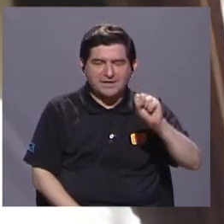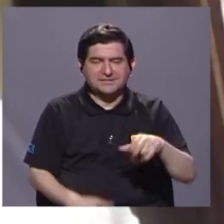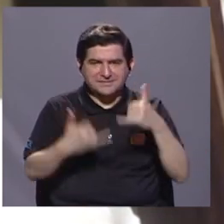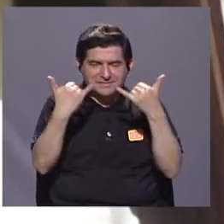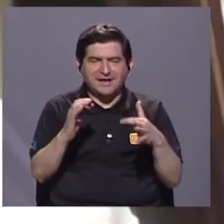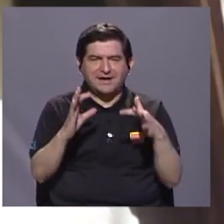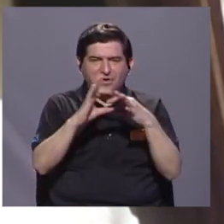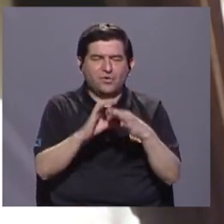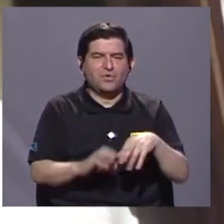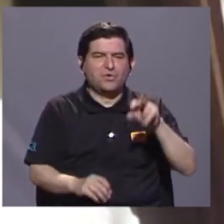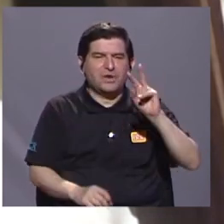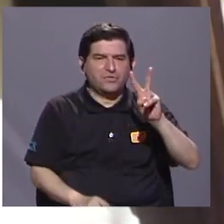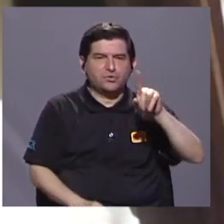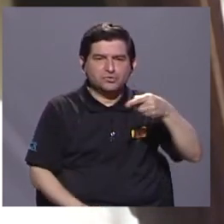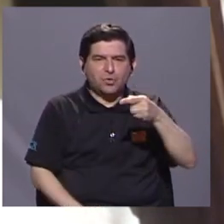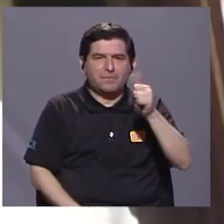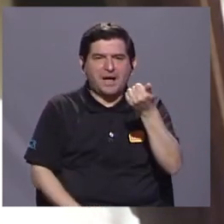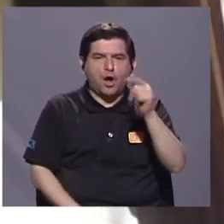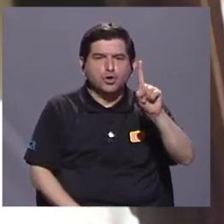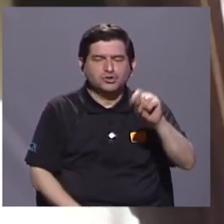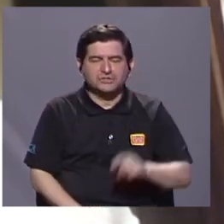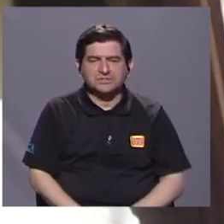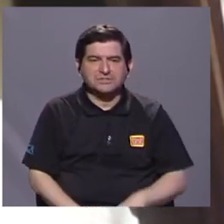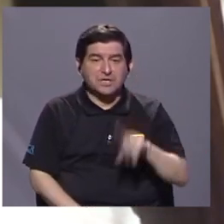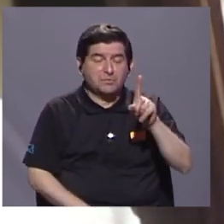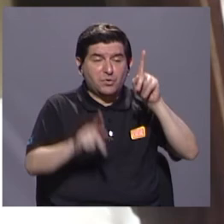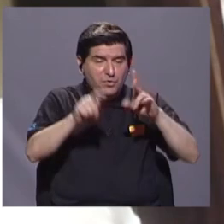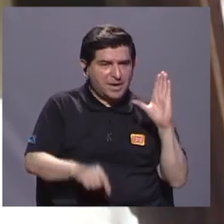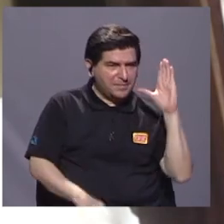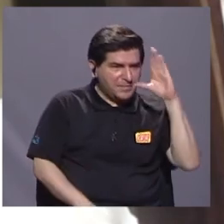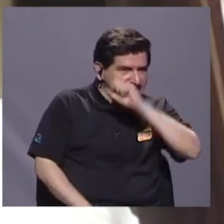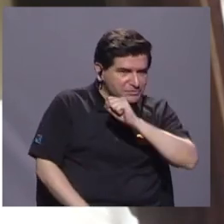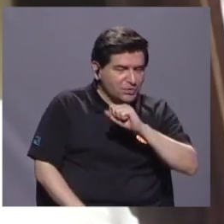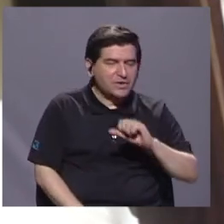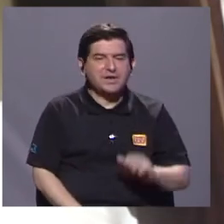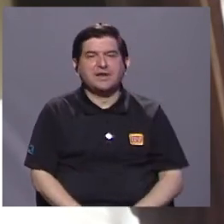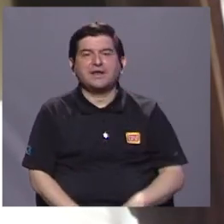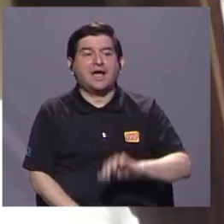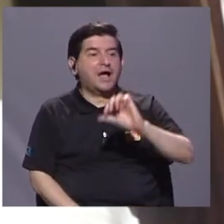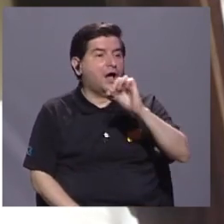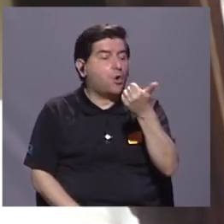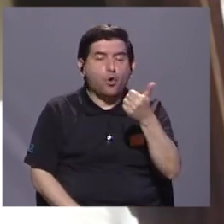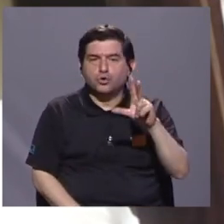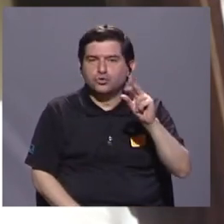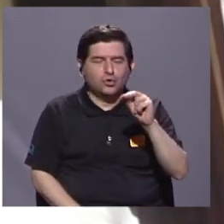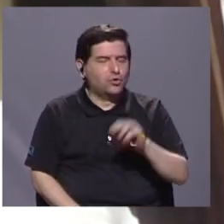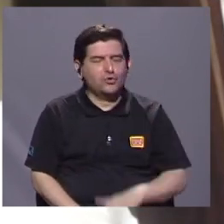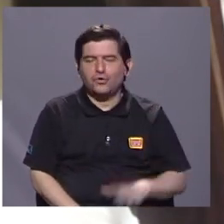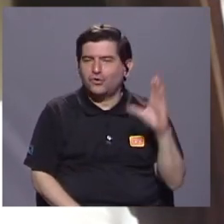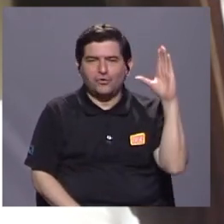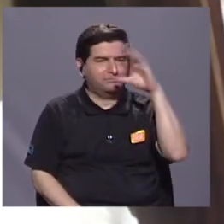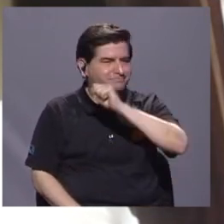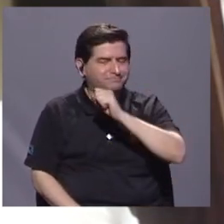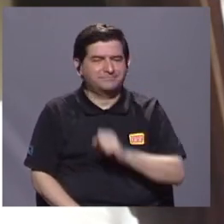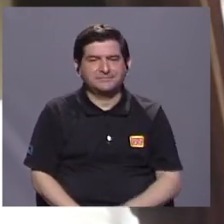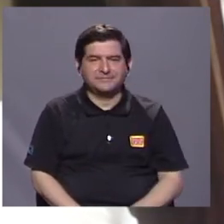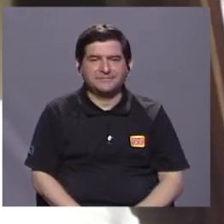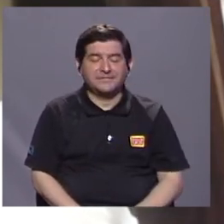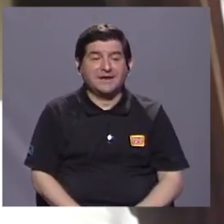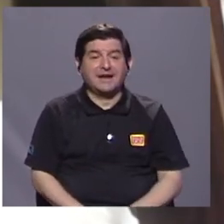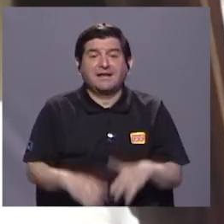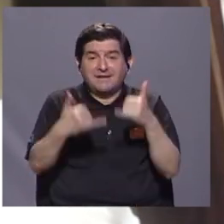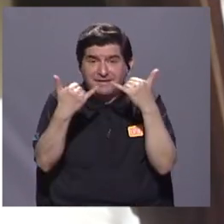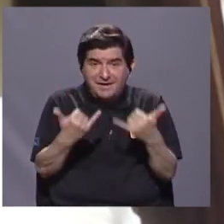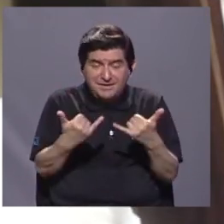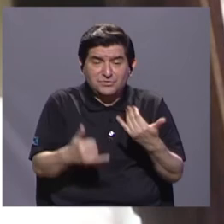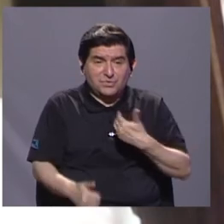ahorita anda en 2,11. ¿Eso qué quiere decir? Por cada detectado hay otro que no es detectado. Eso nos lleva a pensar de que a la fecha,